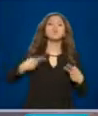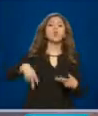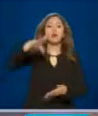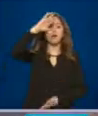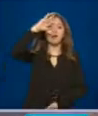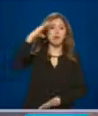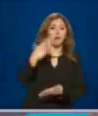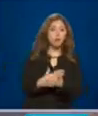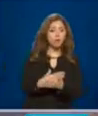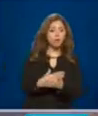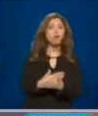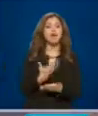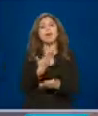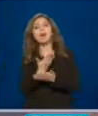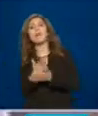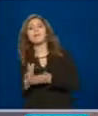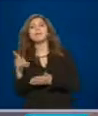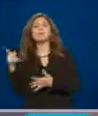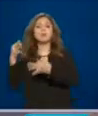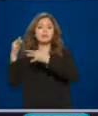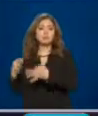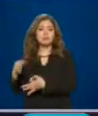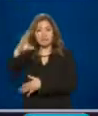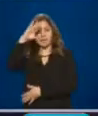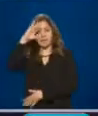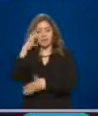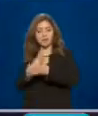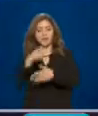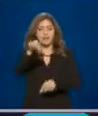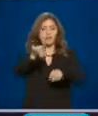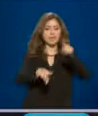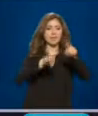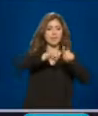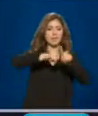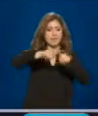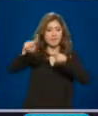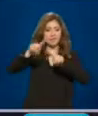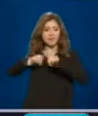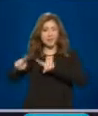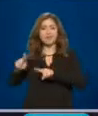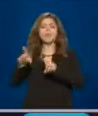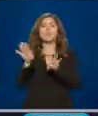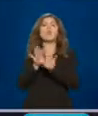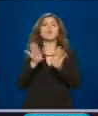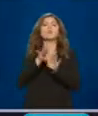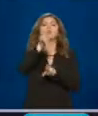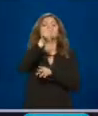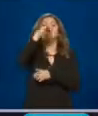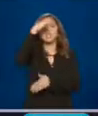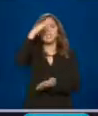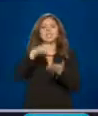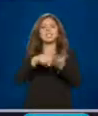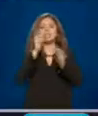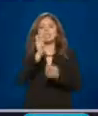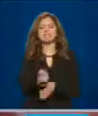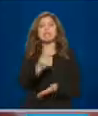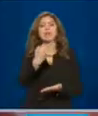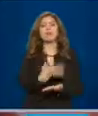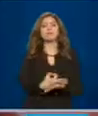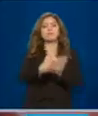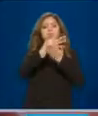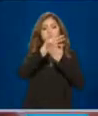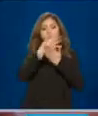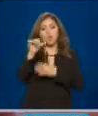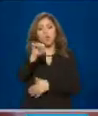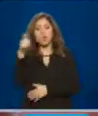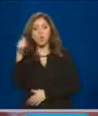Y además distingue al catolicismo por los diferentes grados de lo que se cree sobre la Eucaristía. Para los ortodoxos el